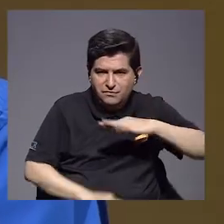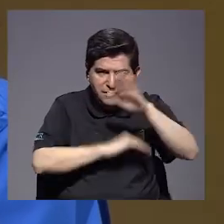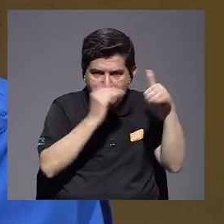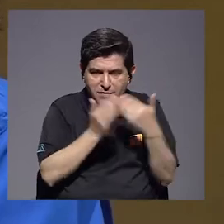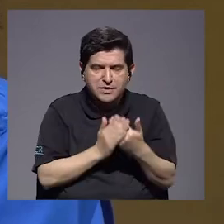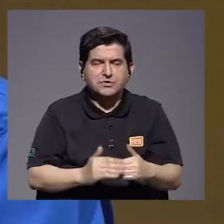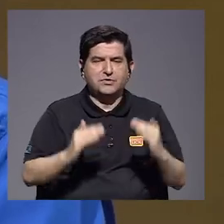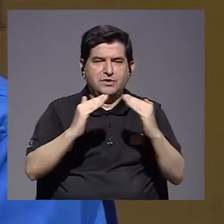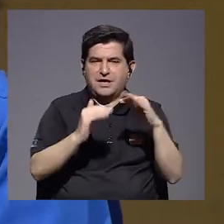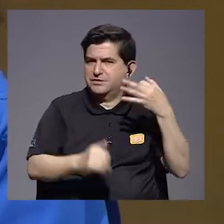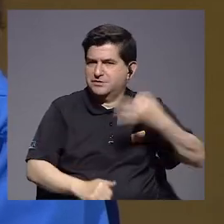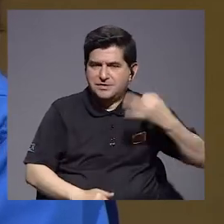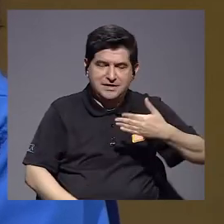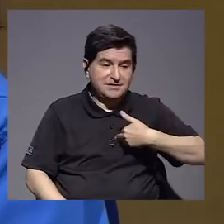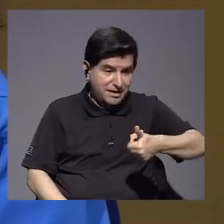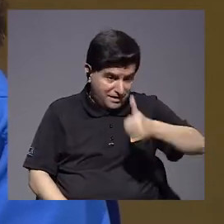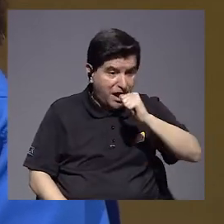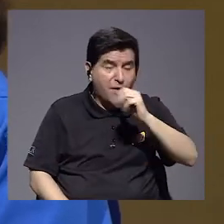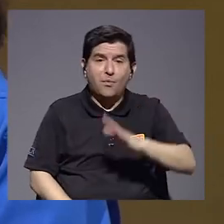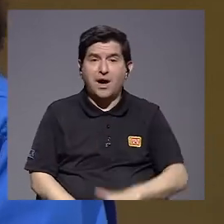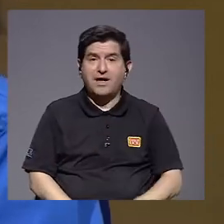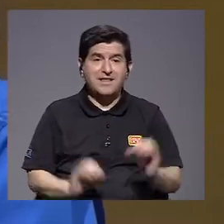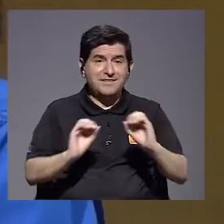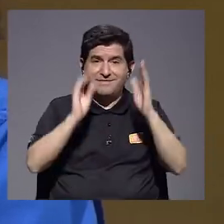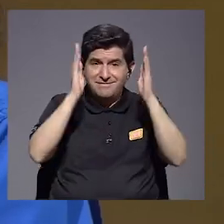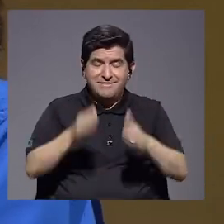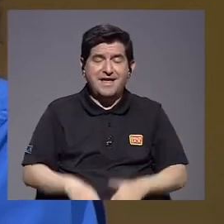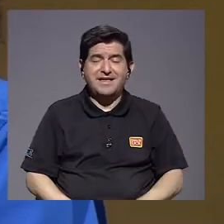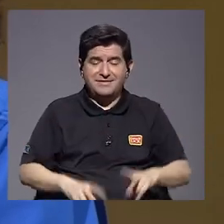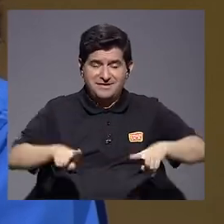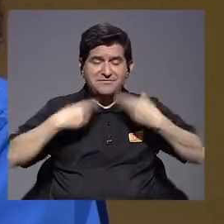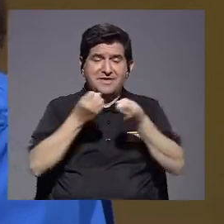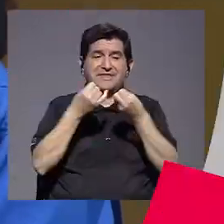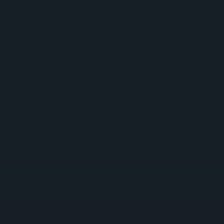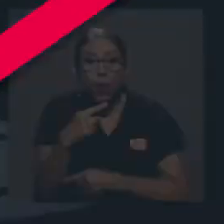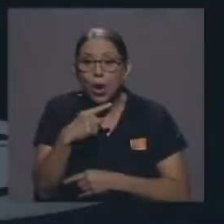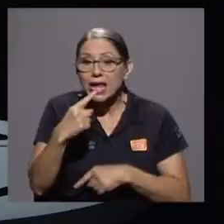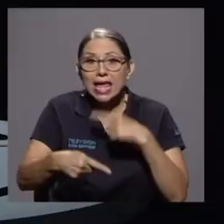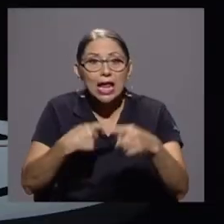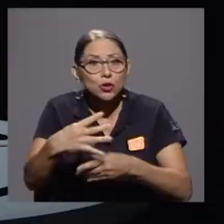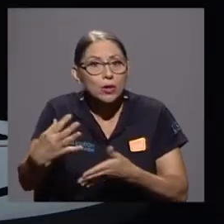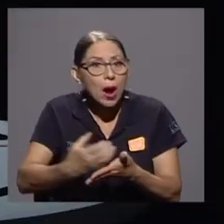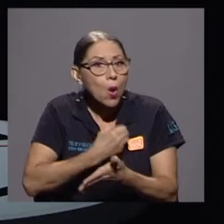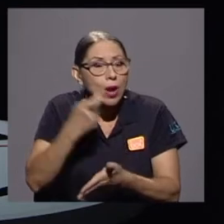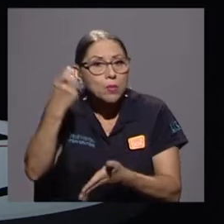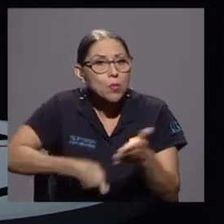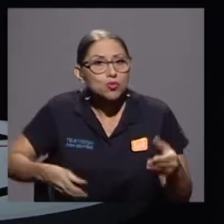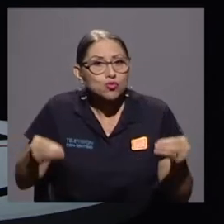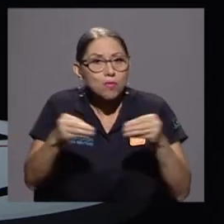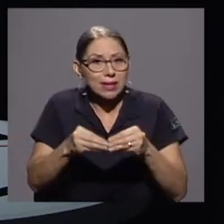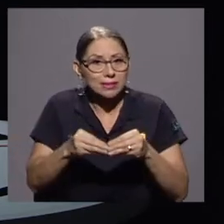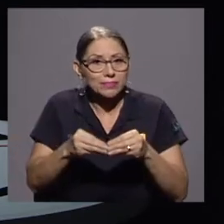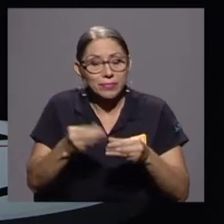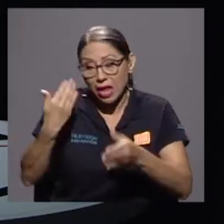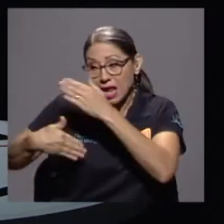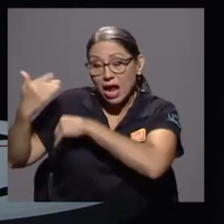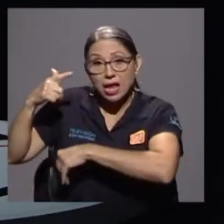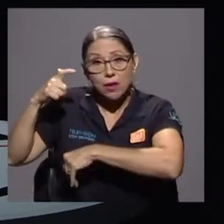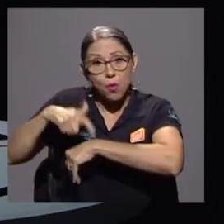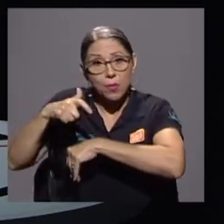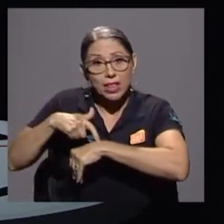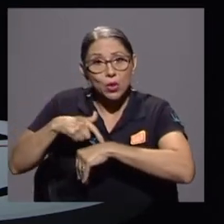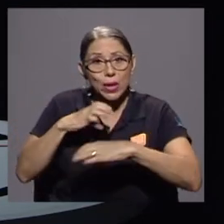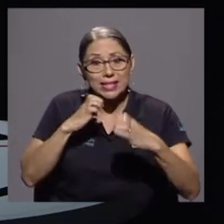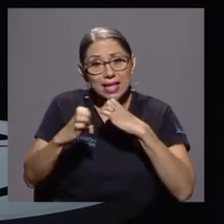Todo asentamiento informal tiene agua. Nadie puede vivir sin agua. Si bien esta entrevista en aquel momento todavía